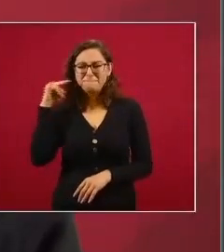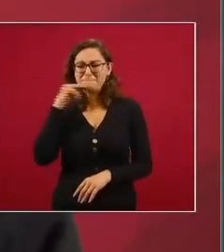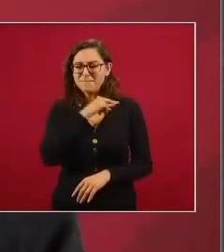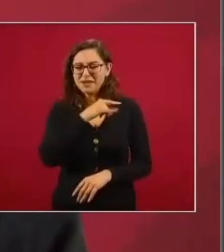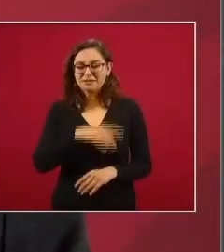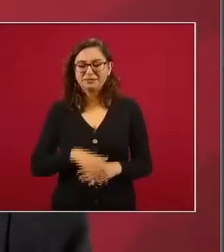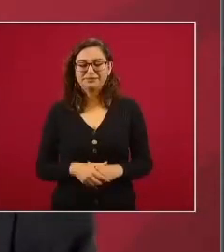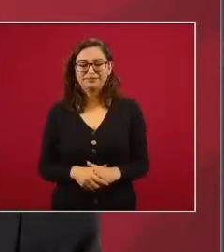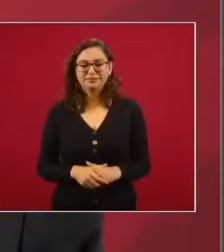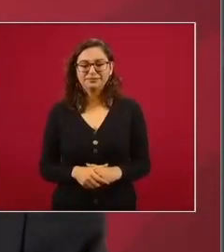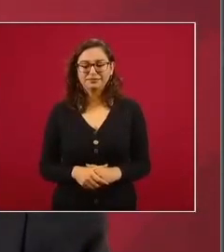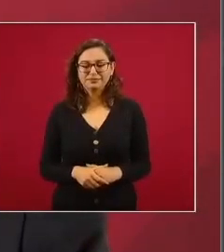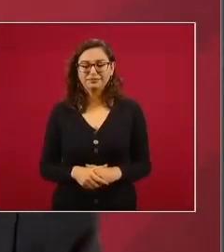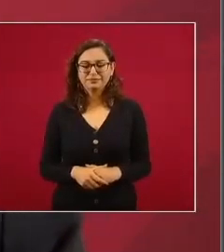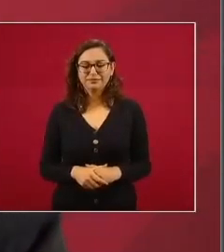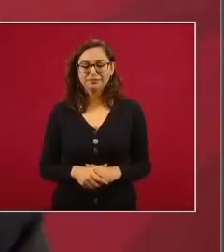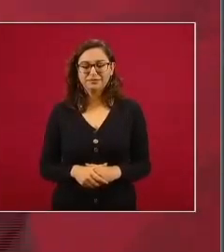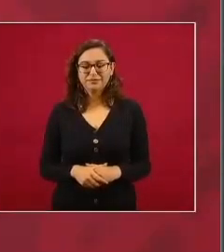Décimo, ¿sí?